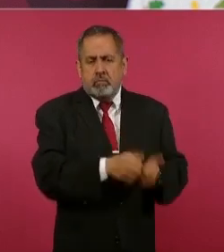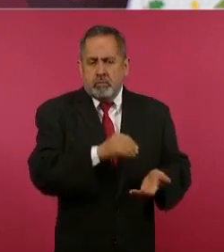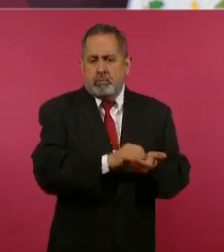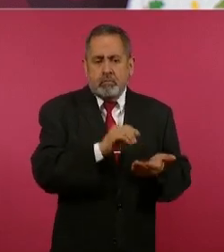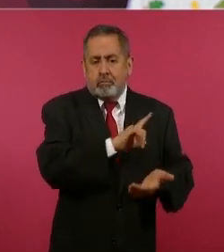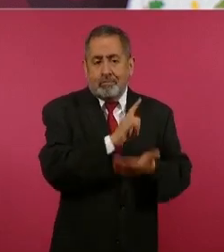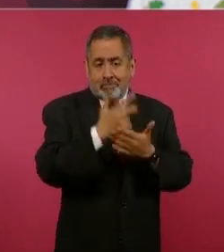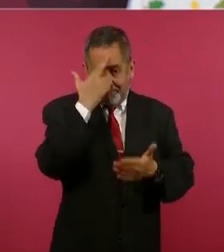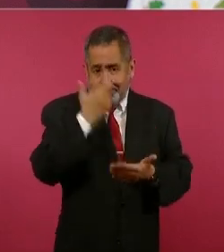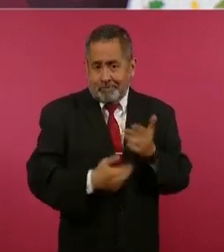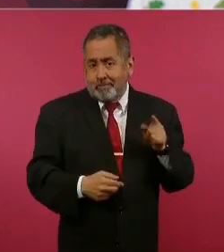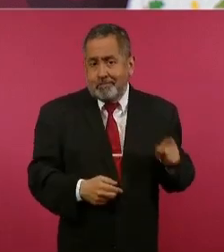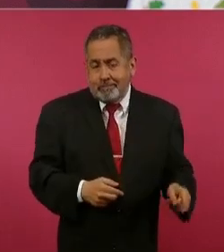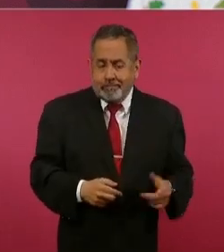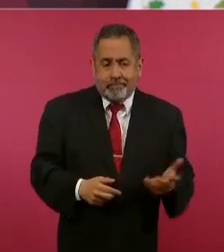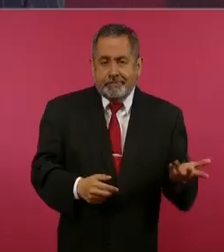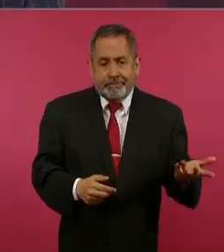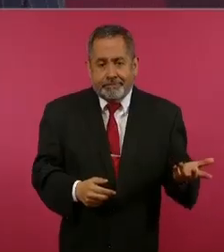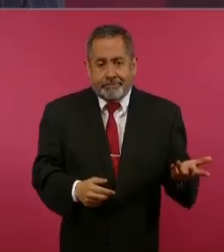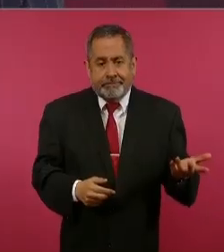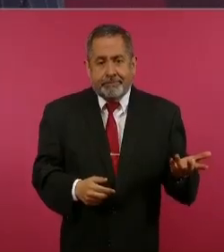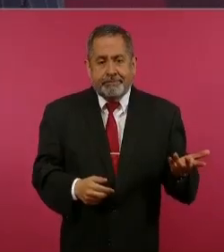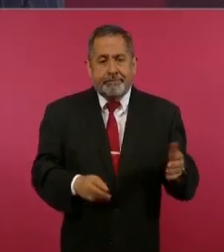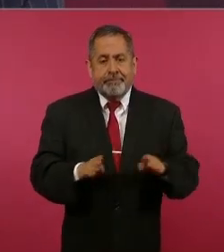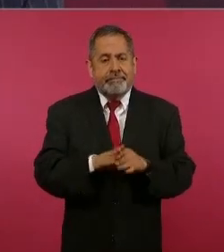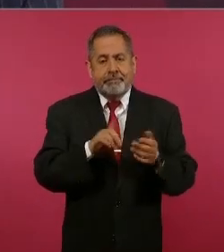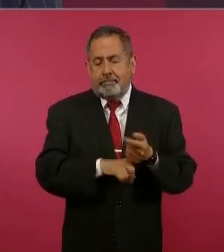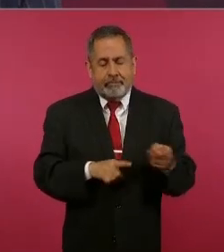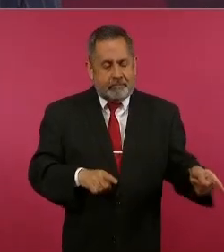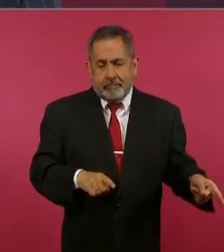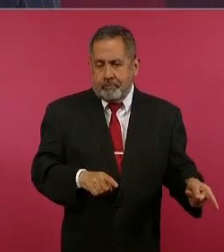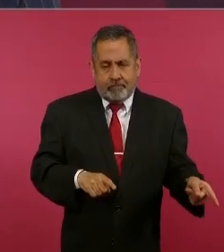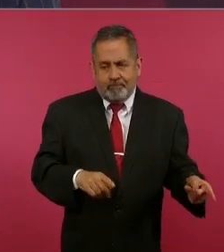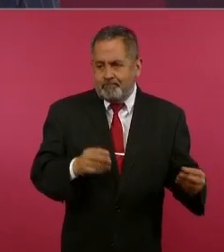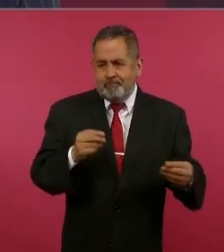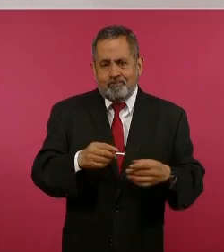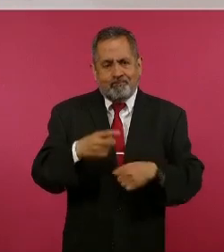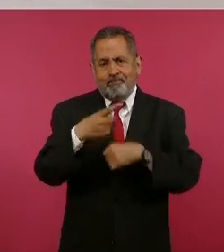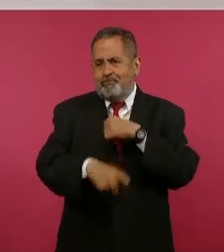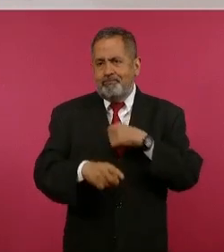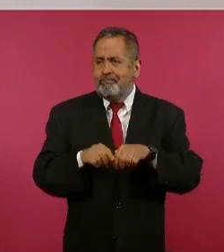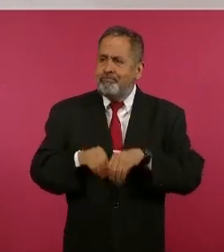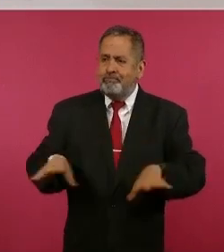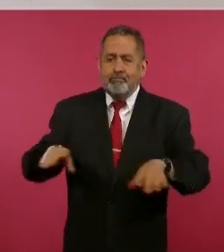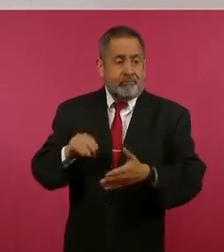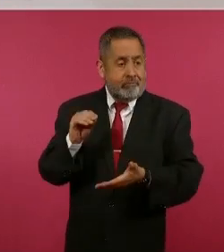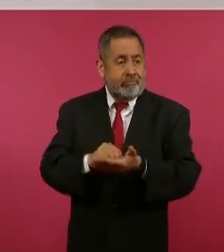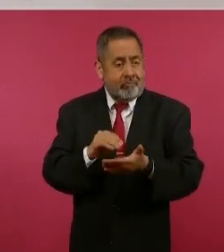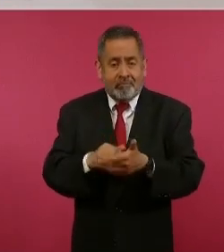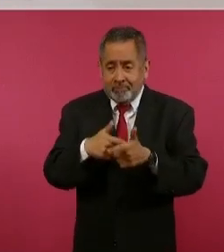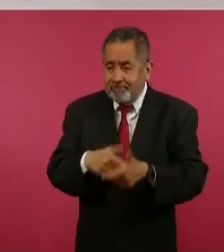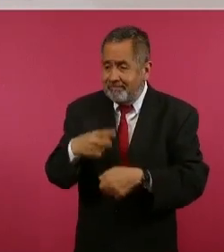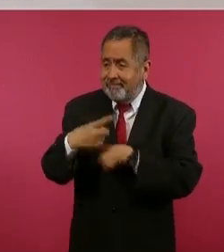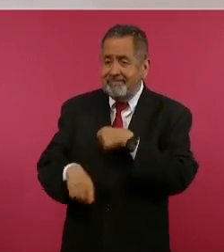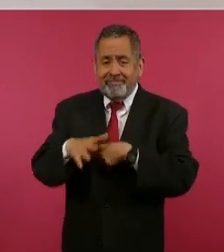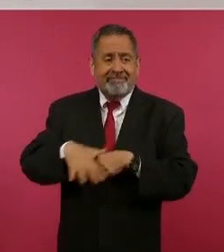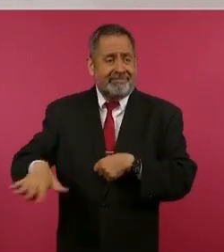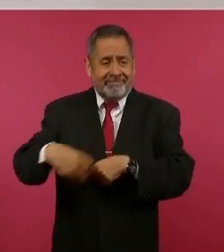delincuente que ha causado mucho daño y que va a seguir causando daño.